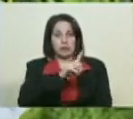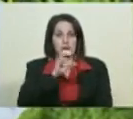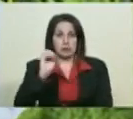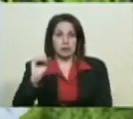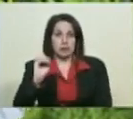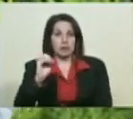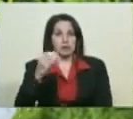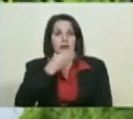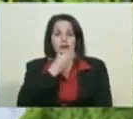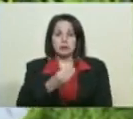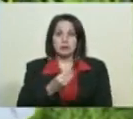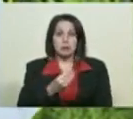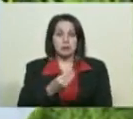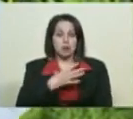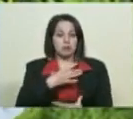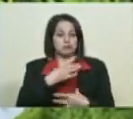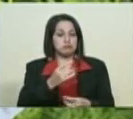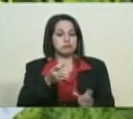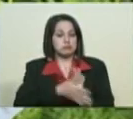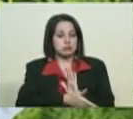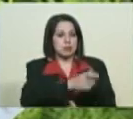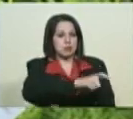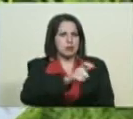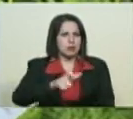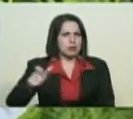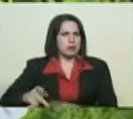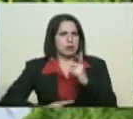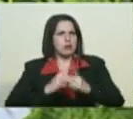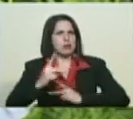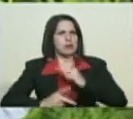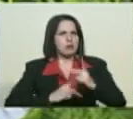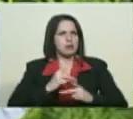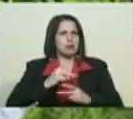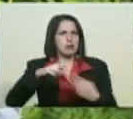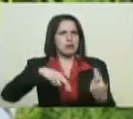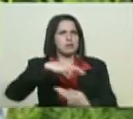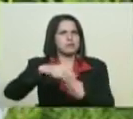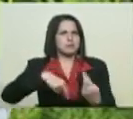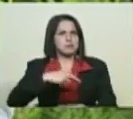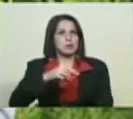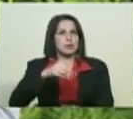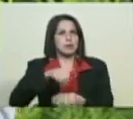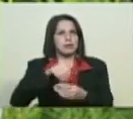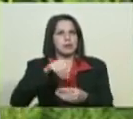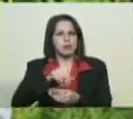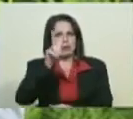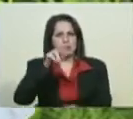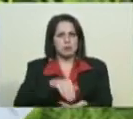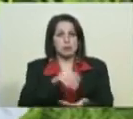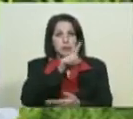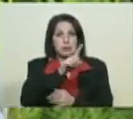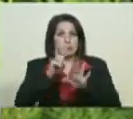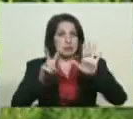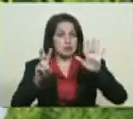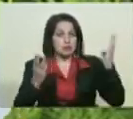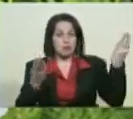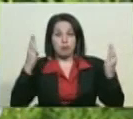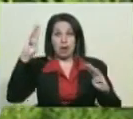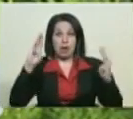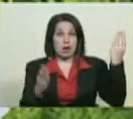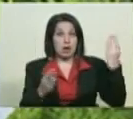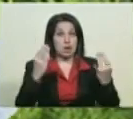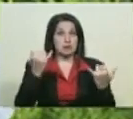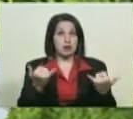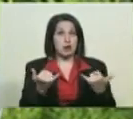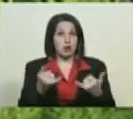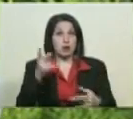momento, lo que es los integrantes de la Operación República Elecciones Municipales 2017 van a ofrecer un balance. De inmediato vamos a